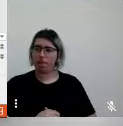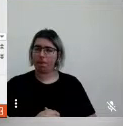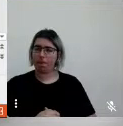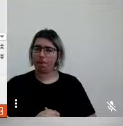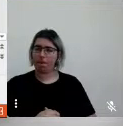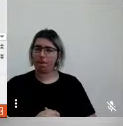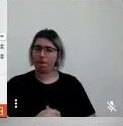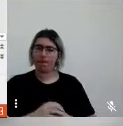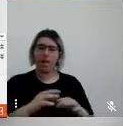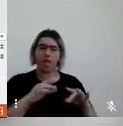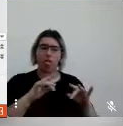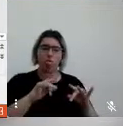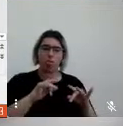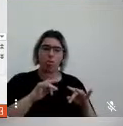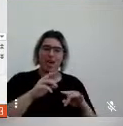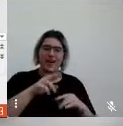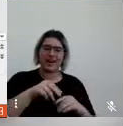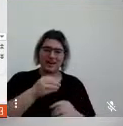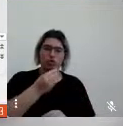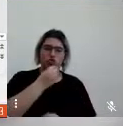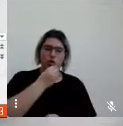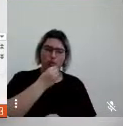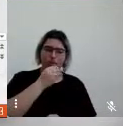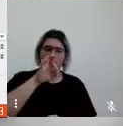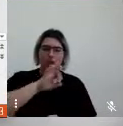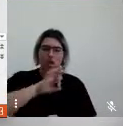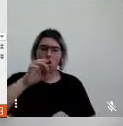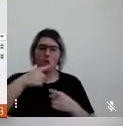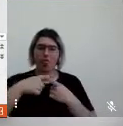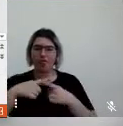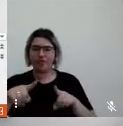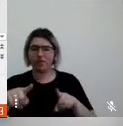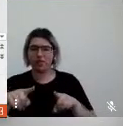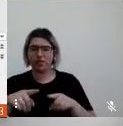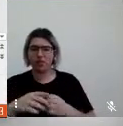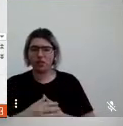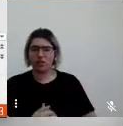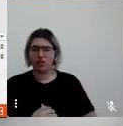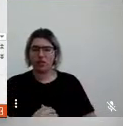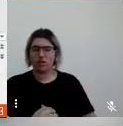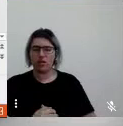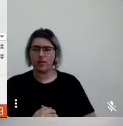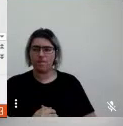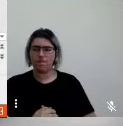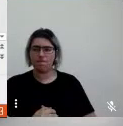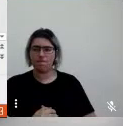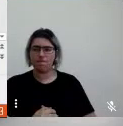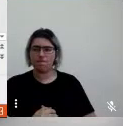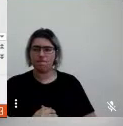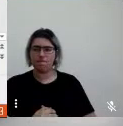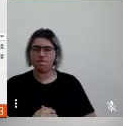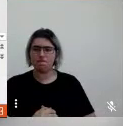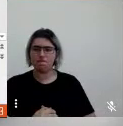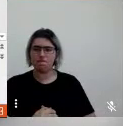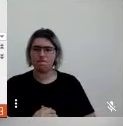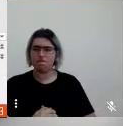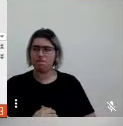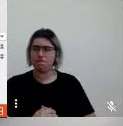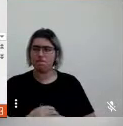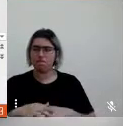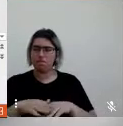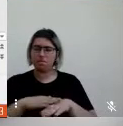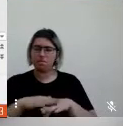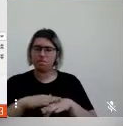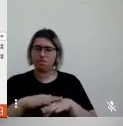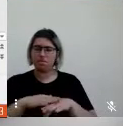otro tipo de azúcar la que comen ellos? Di algo. Las bacterias, Perdona.